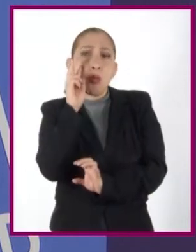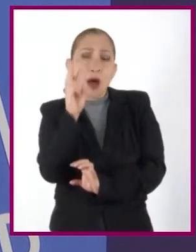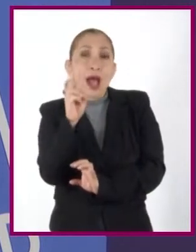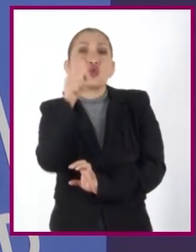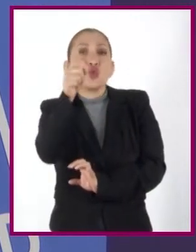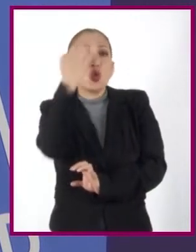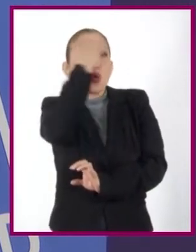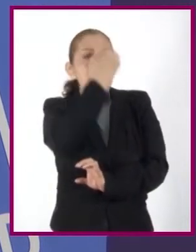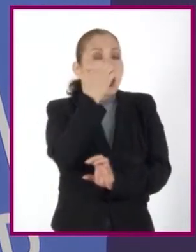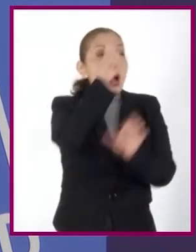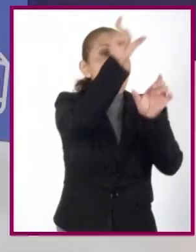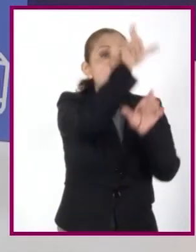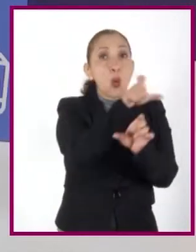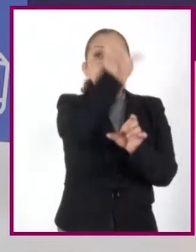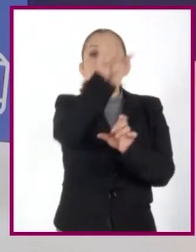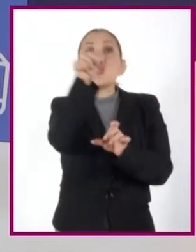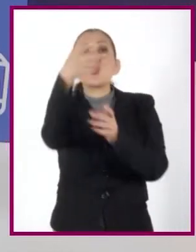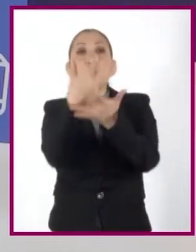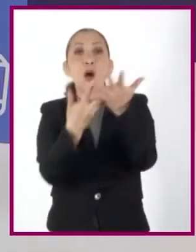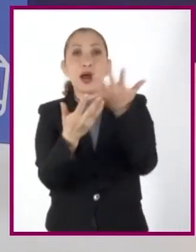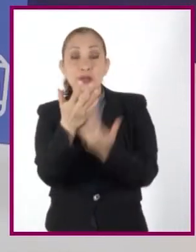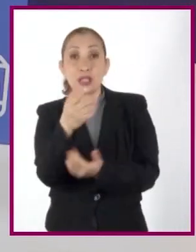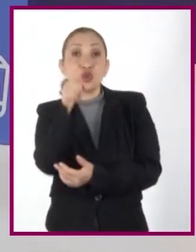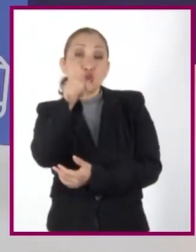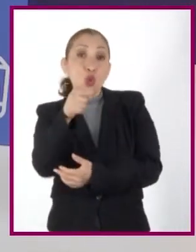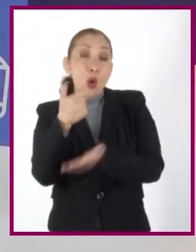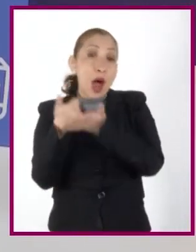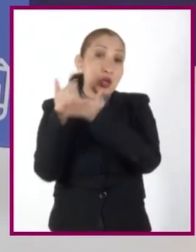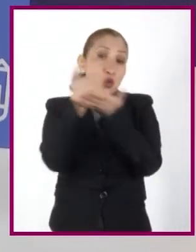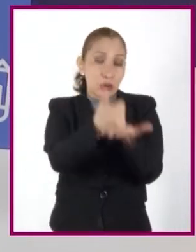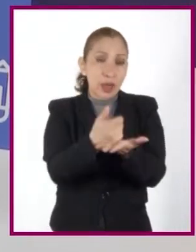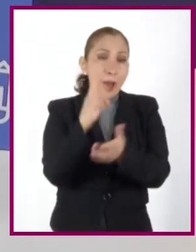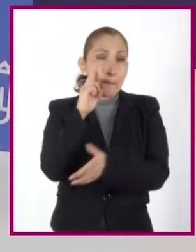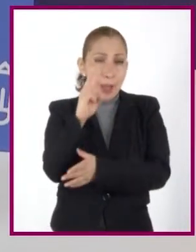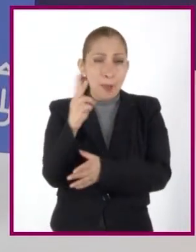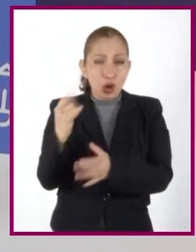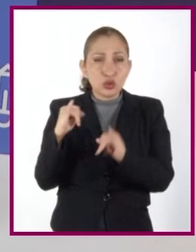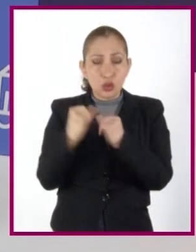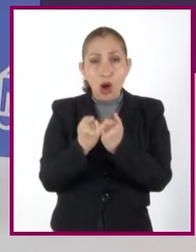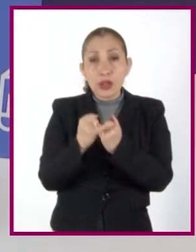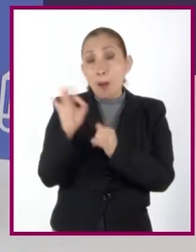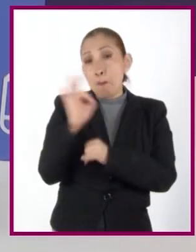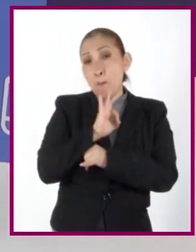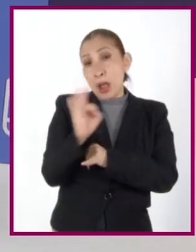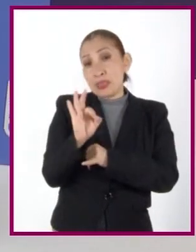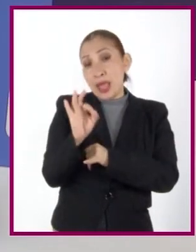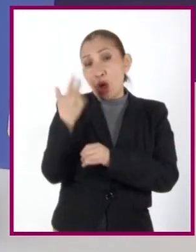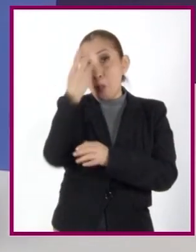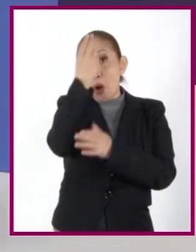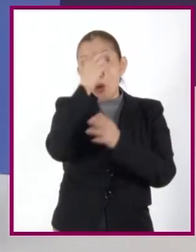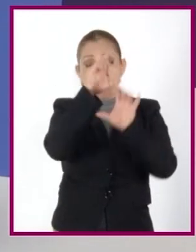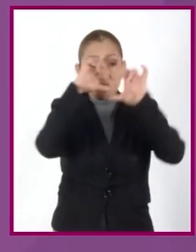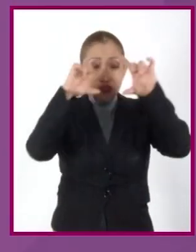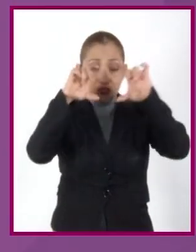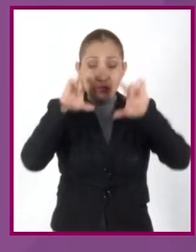hagan su cuadro comparativo. Si necesitan un poco de ayuda, veremos juntos una posibilidad de esquema